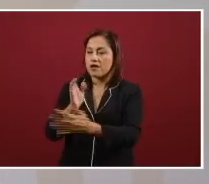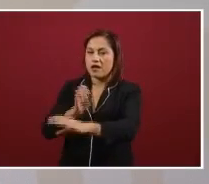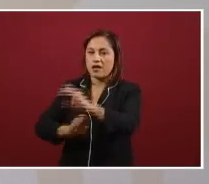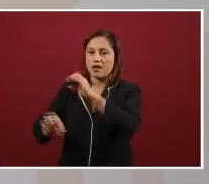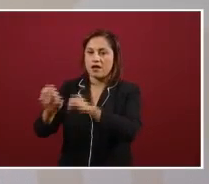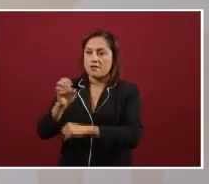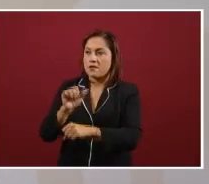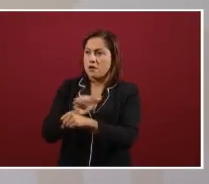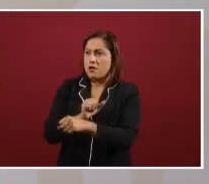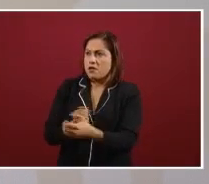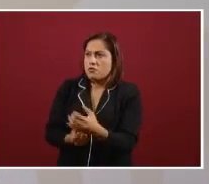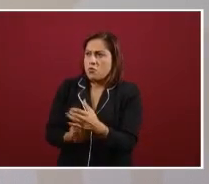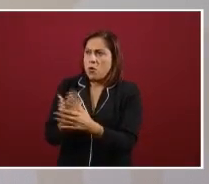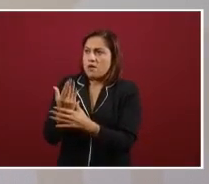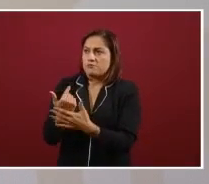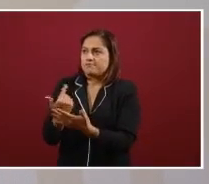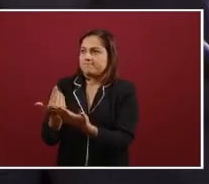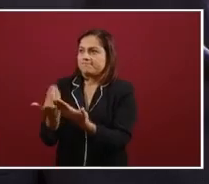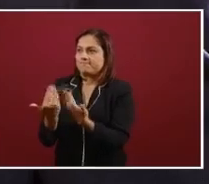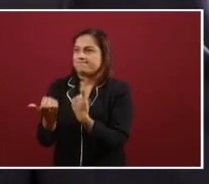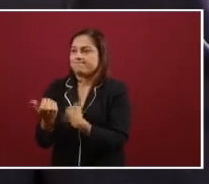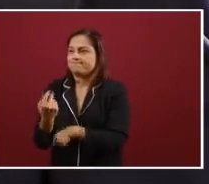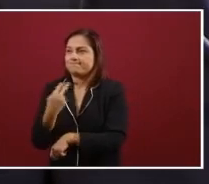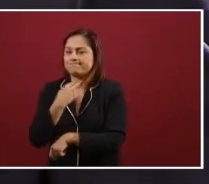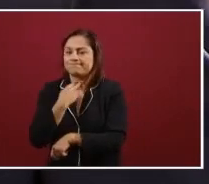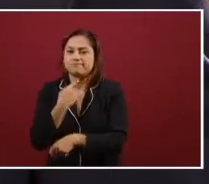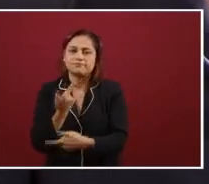nuevo, no le alcanza,